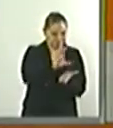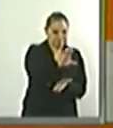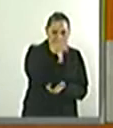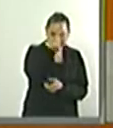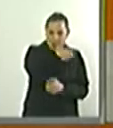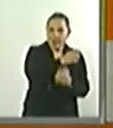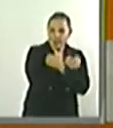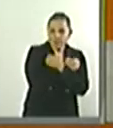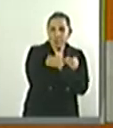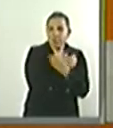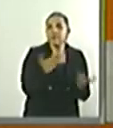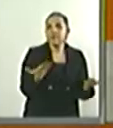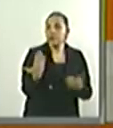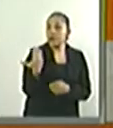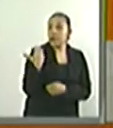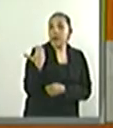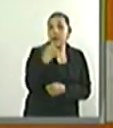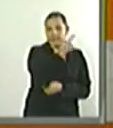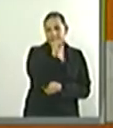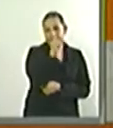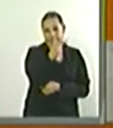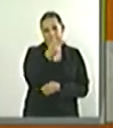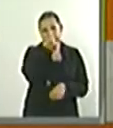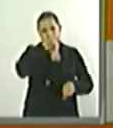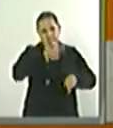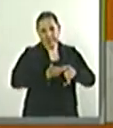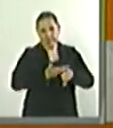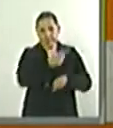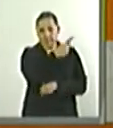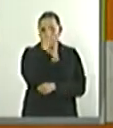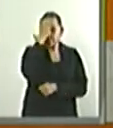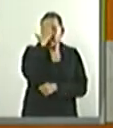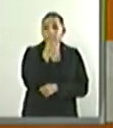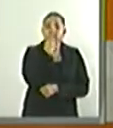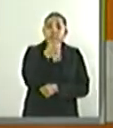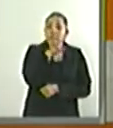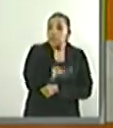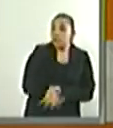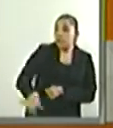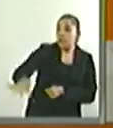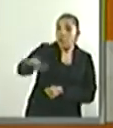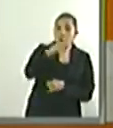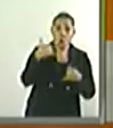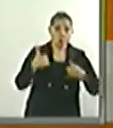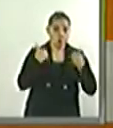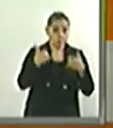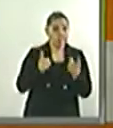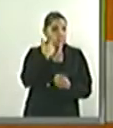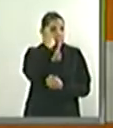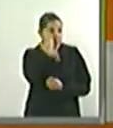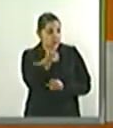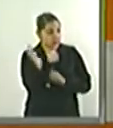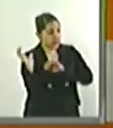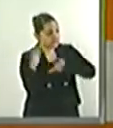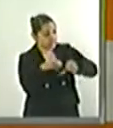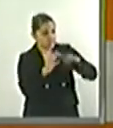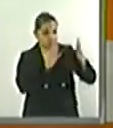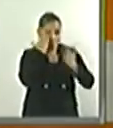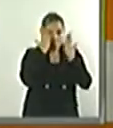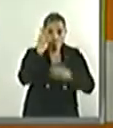educación decir que todos los jóvenes que quieran entrar a la universidad están viendo a ver si